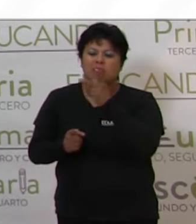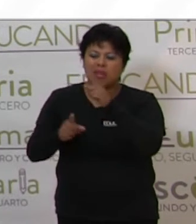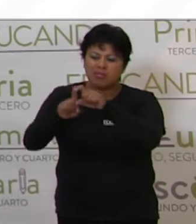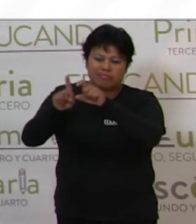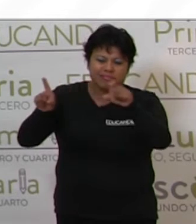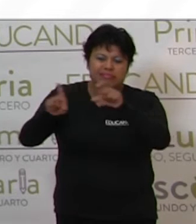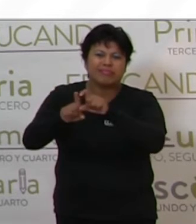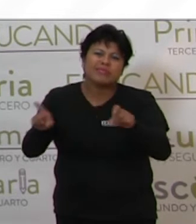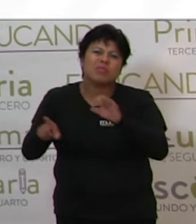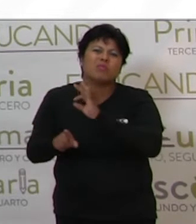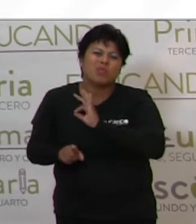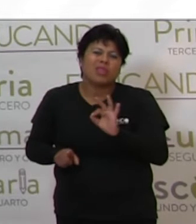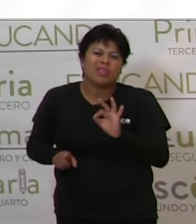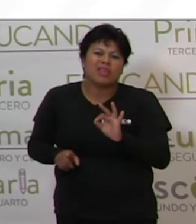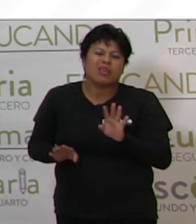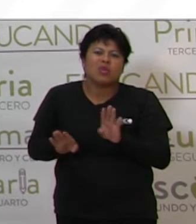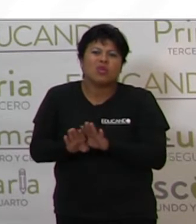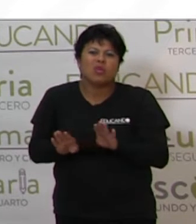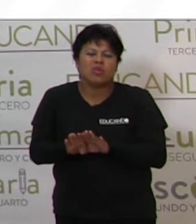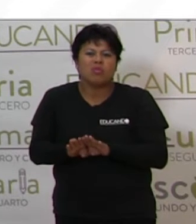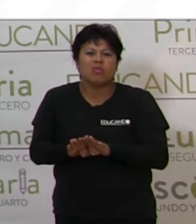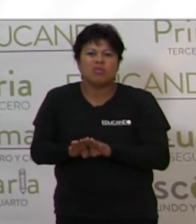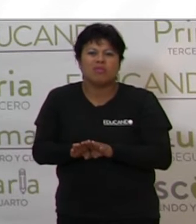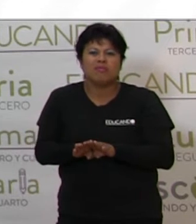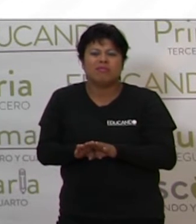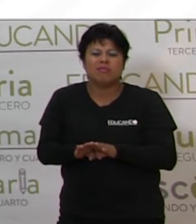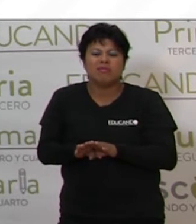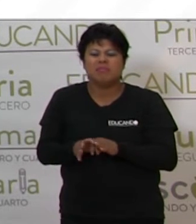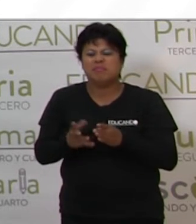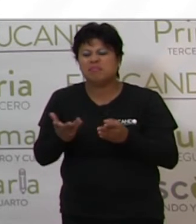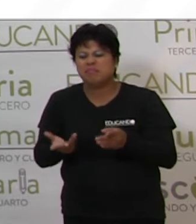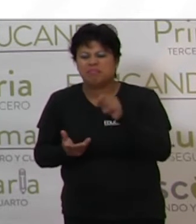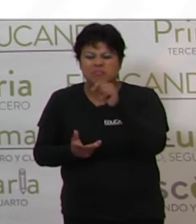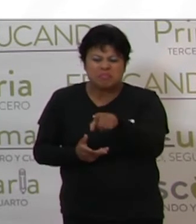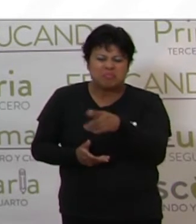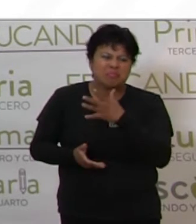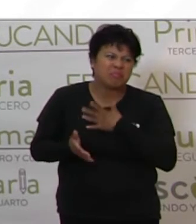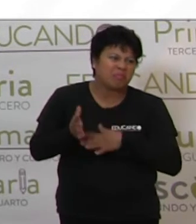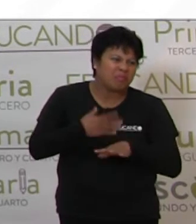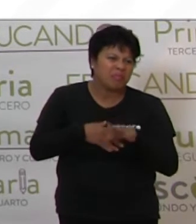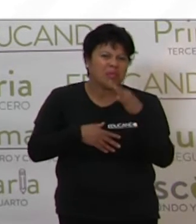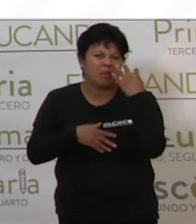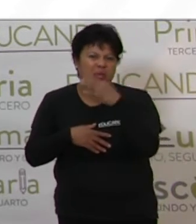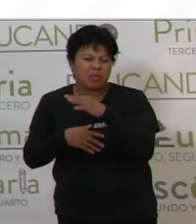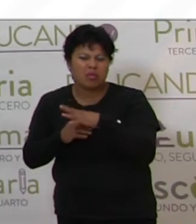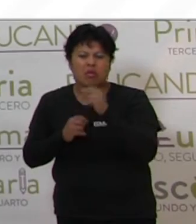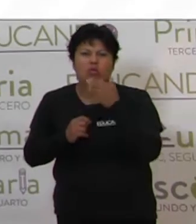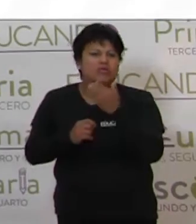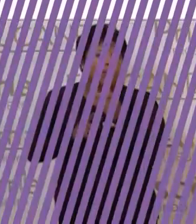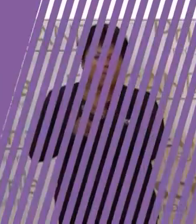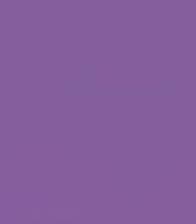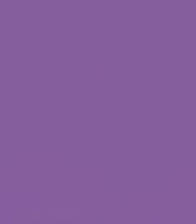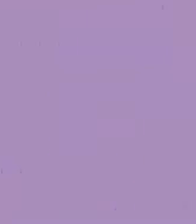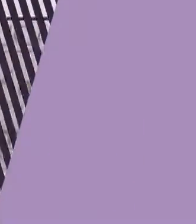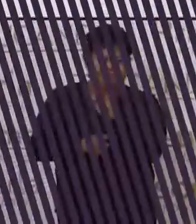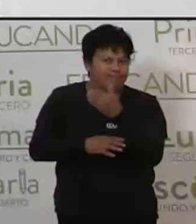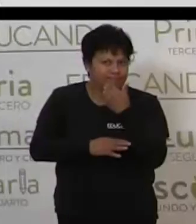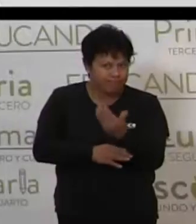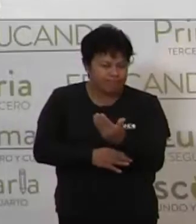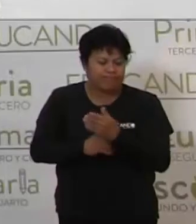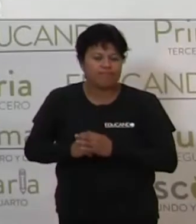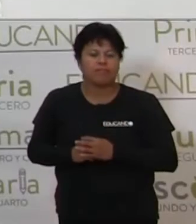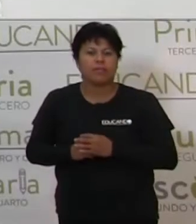el texto puede ser bastante tedioso, cansado o no está bien redactado,